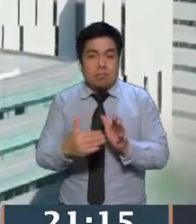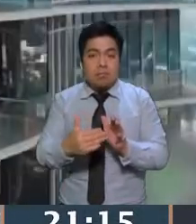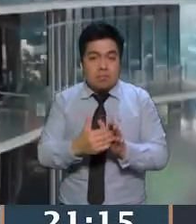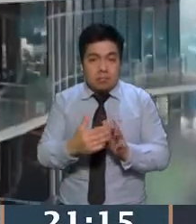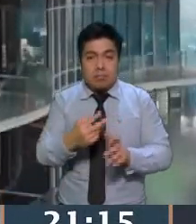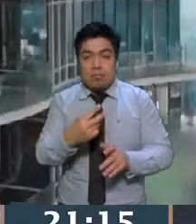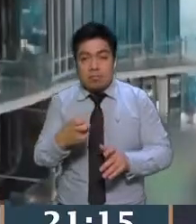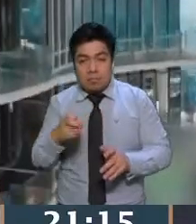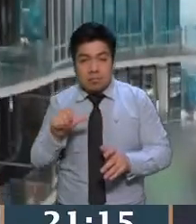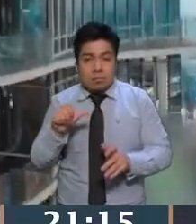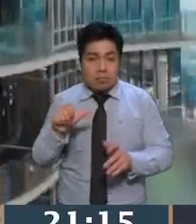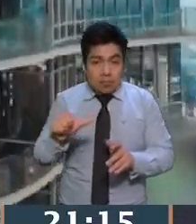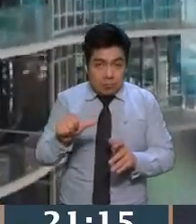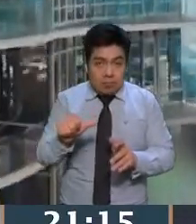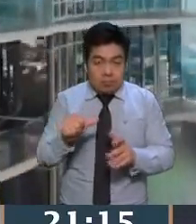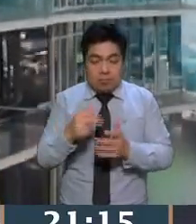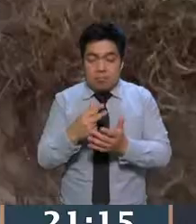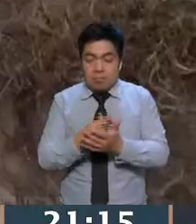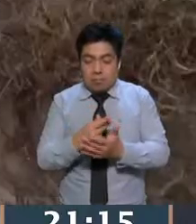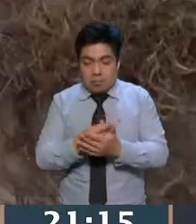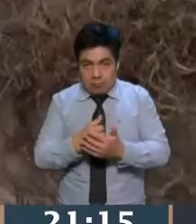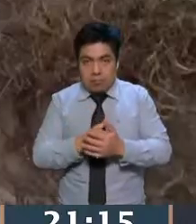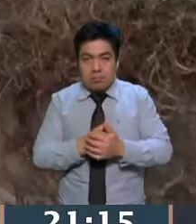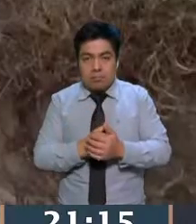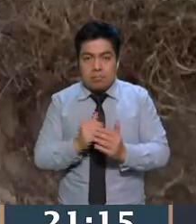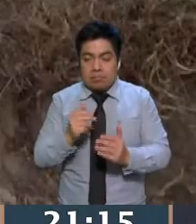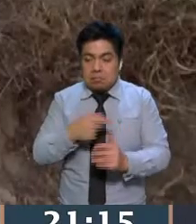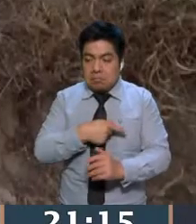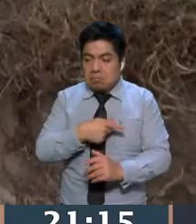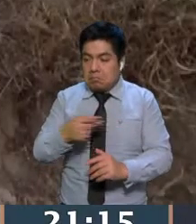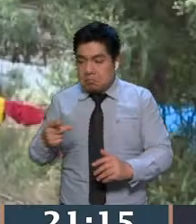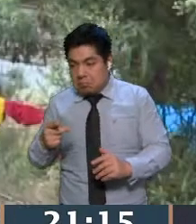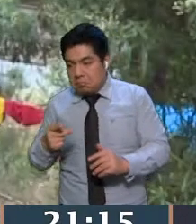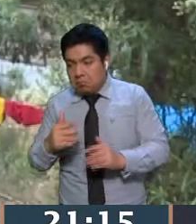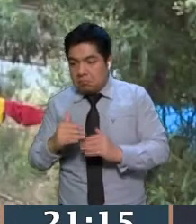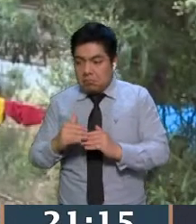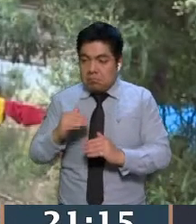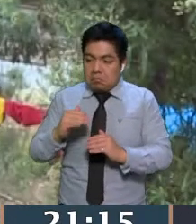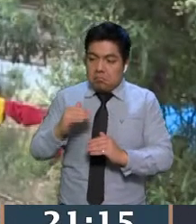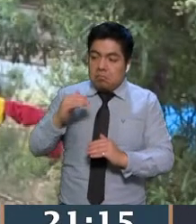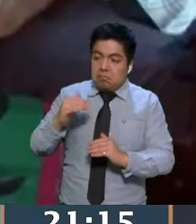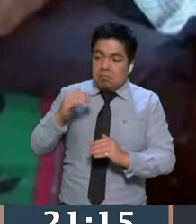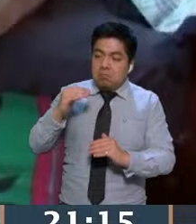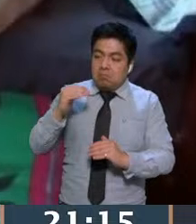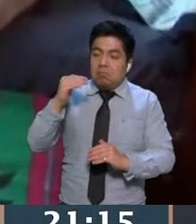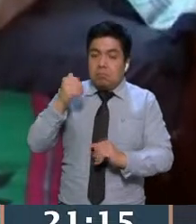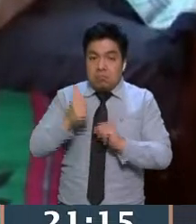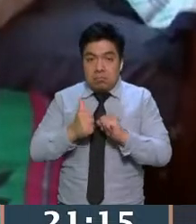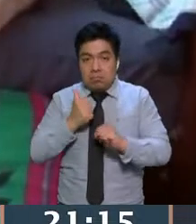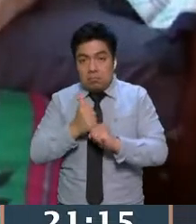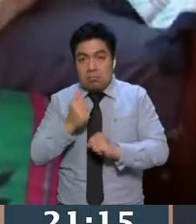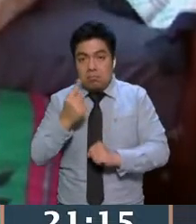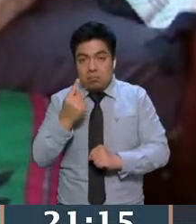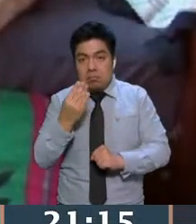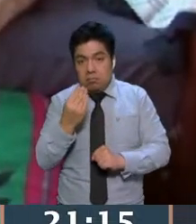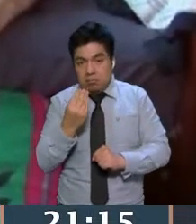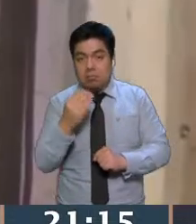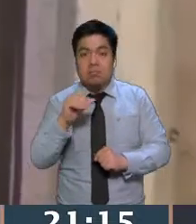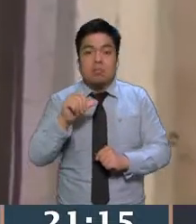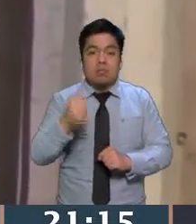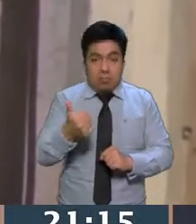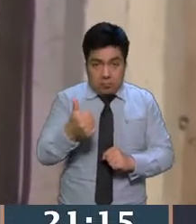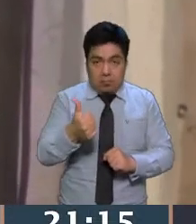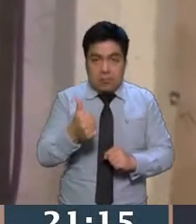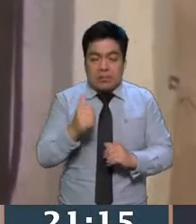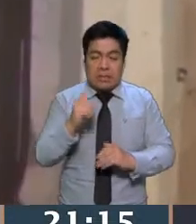111,216 millones de pesos. A la par, la pobreza en México se multiplicó año con año, siendo 1996